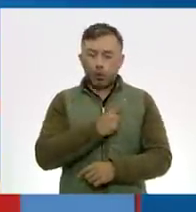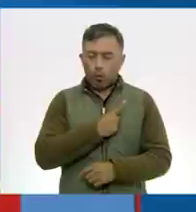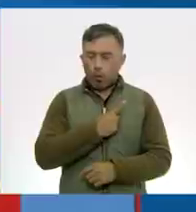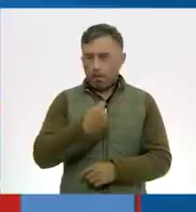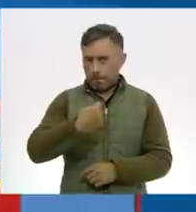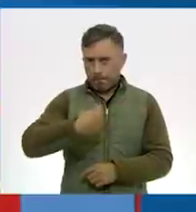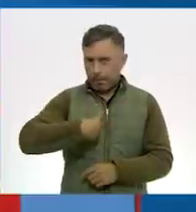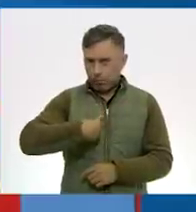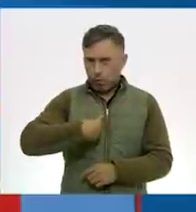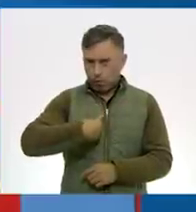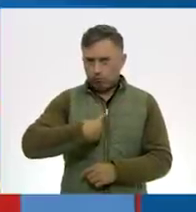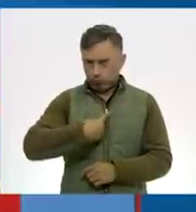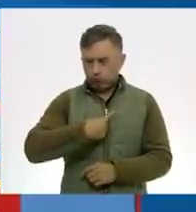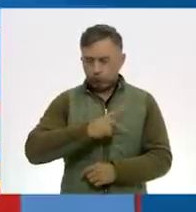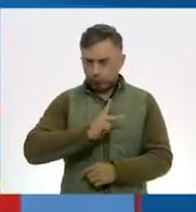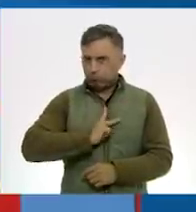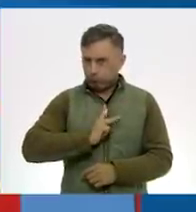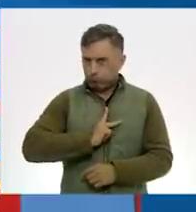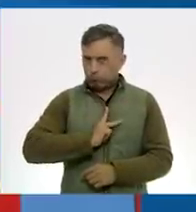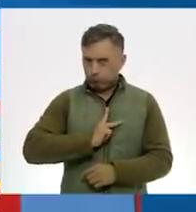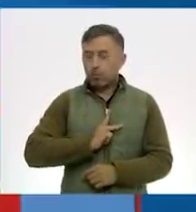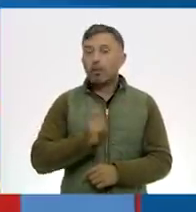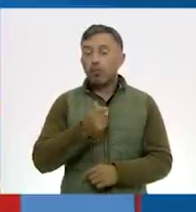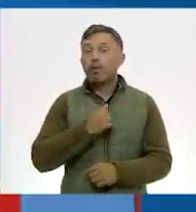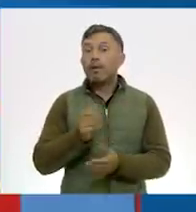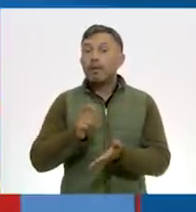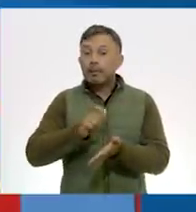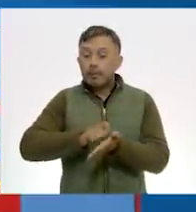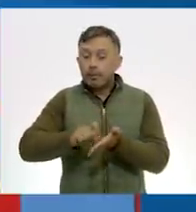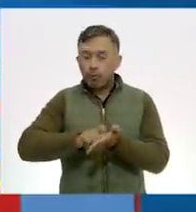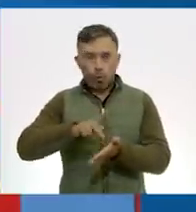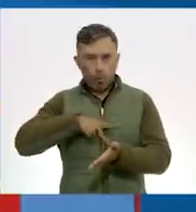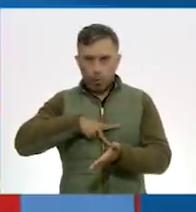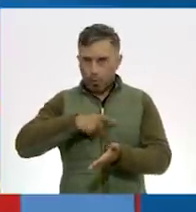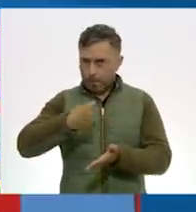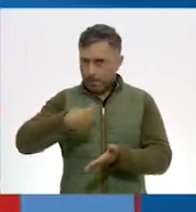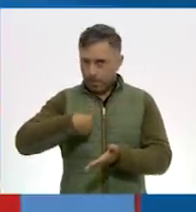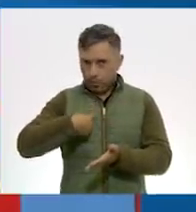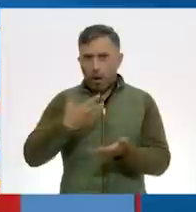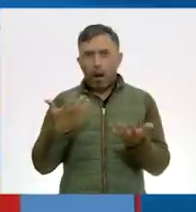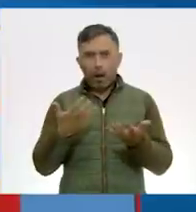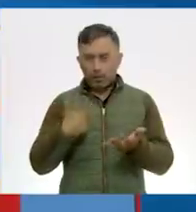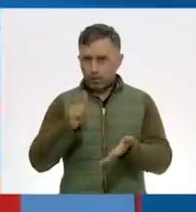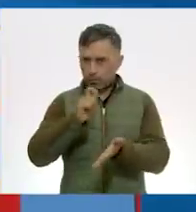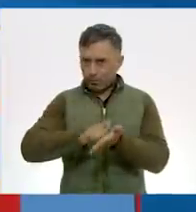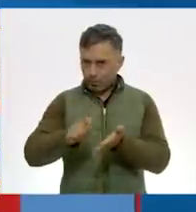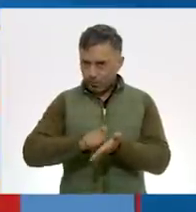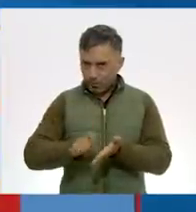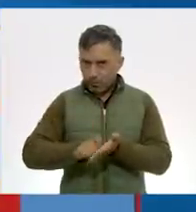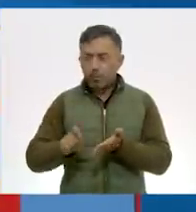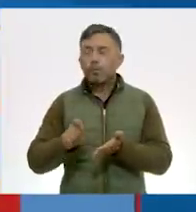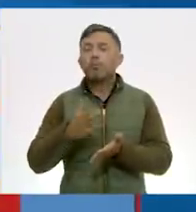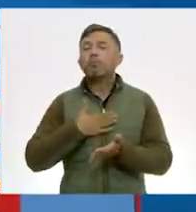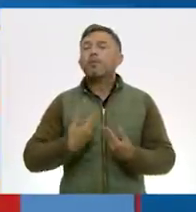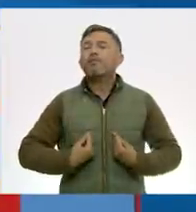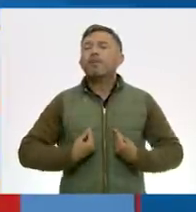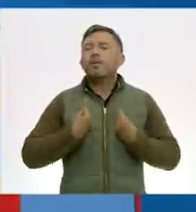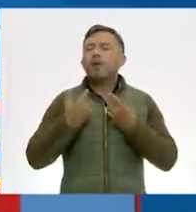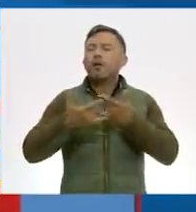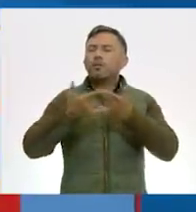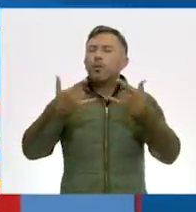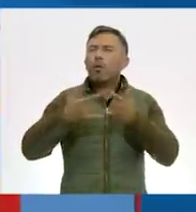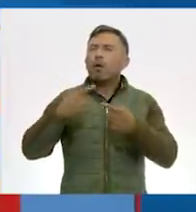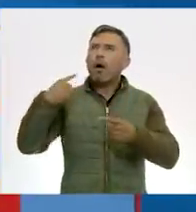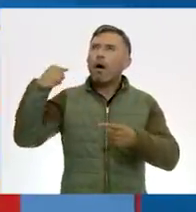Entonces, este escrito lo vas a elaborar tú mismo y en él vas a dar cuenta de los acontecimientos más importantes de tu